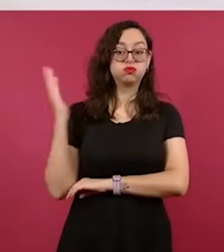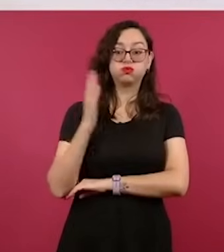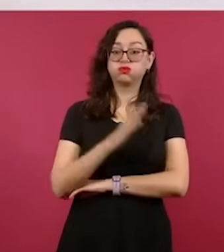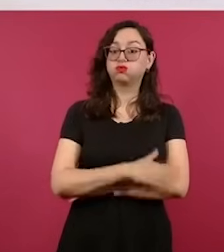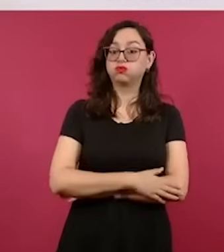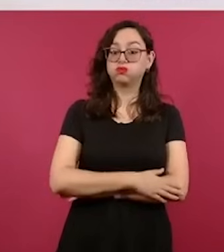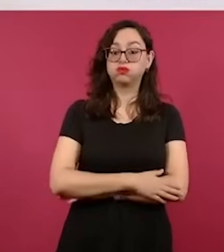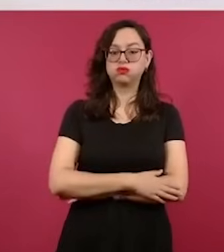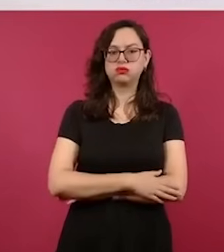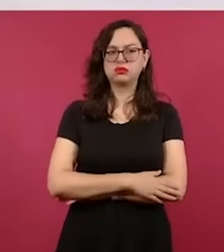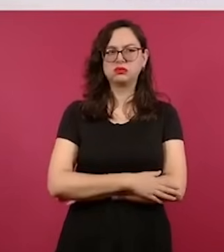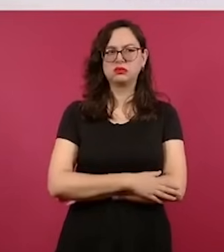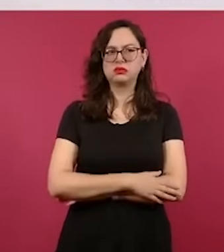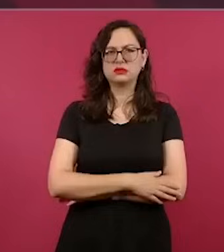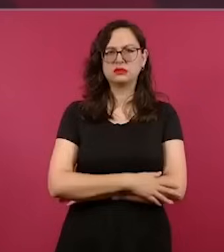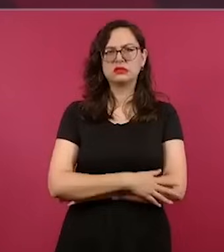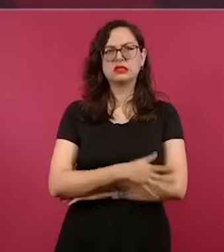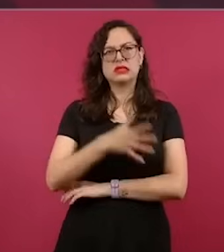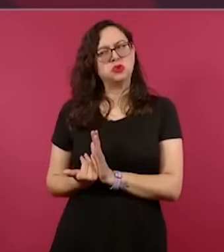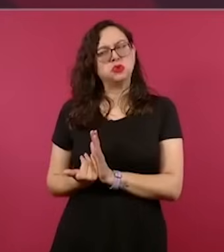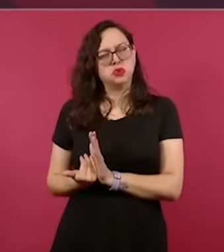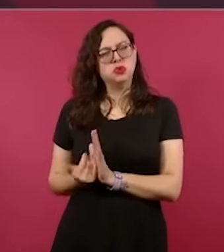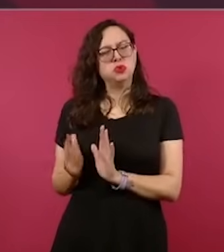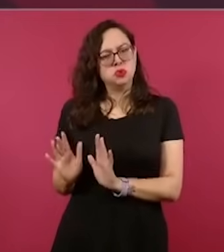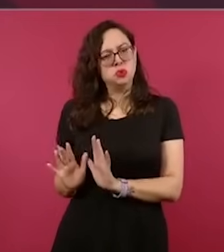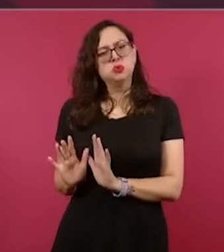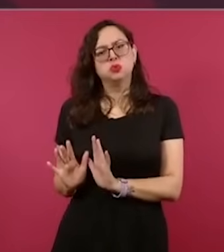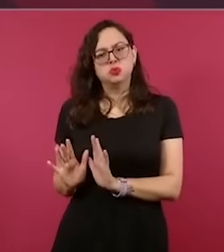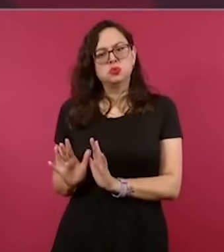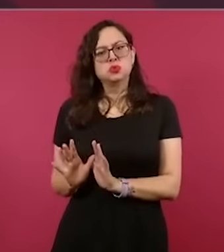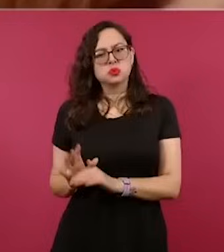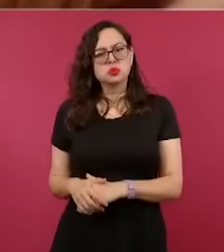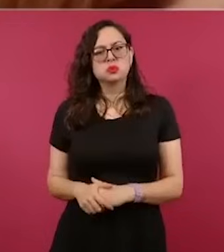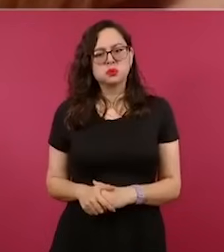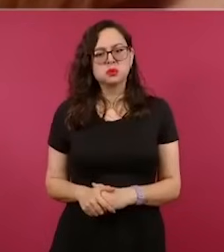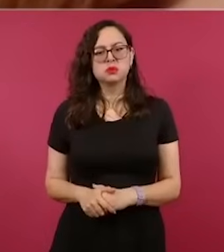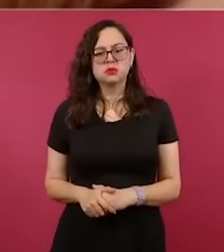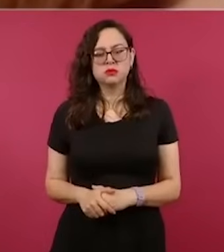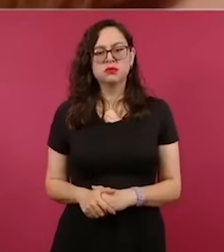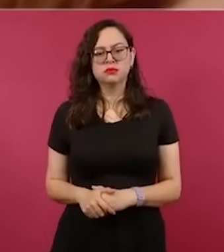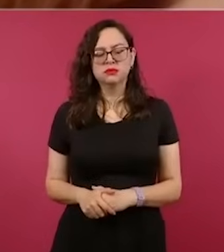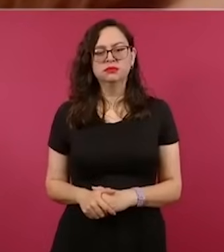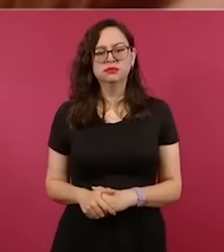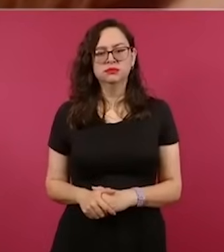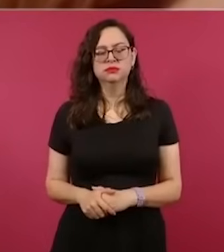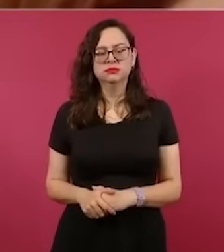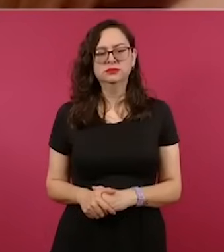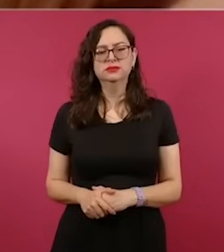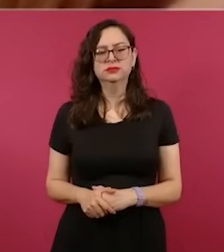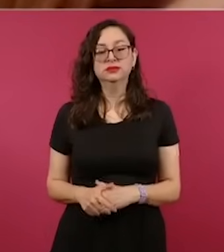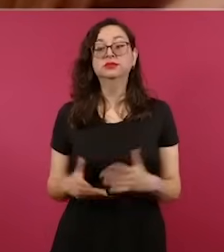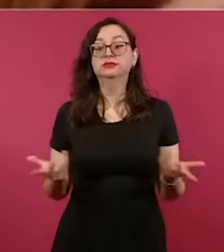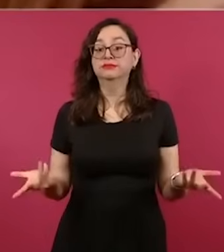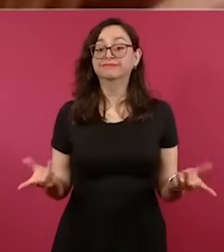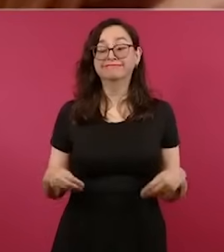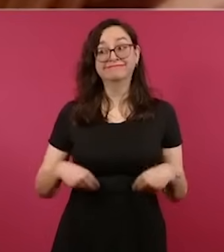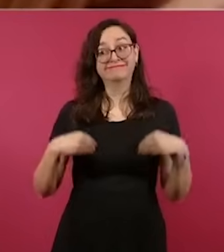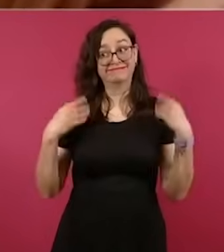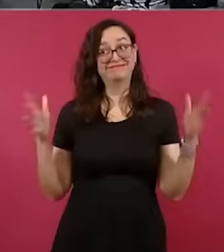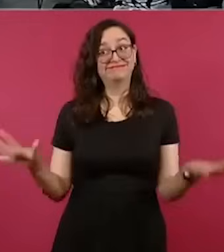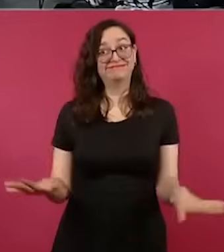entonces Azteca no se portó tan mal. Fíjense lo que son las cosas, las vueltas que da la